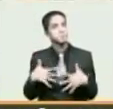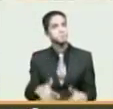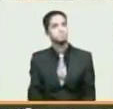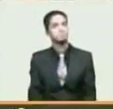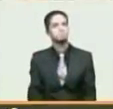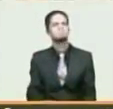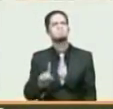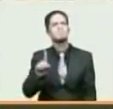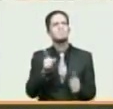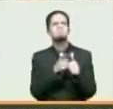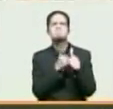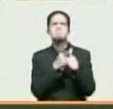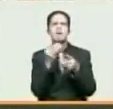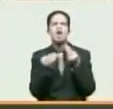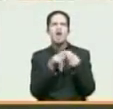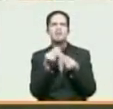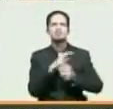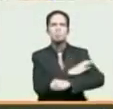TCJ.